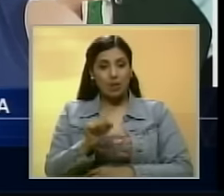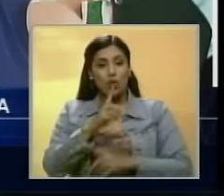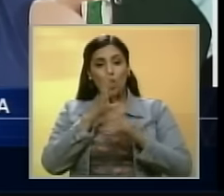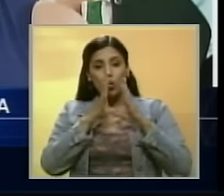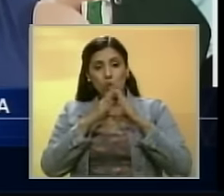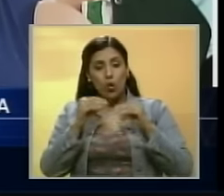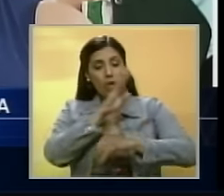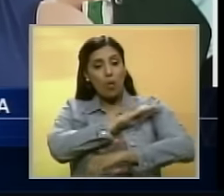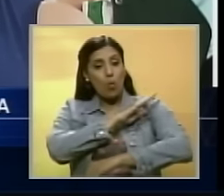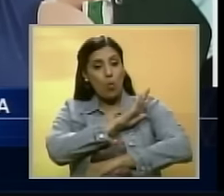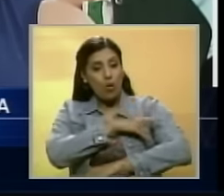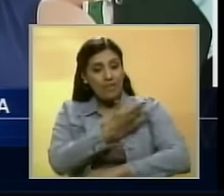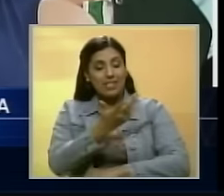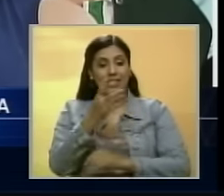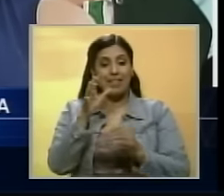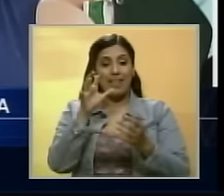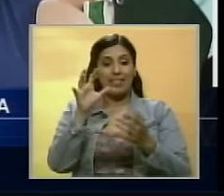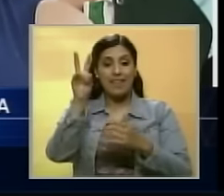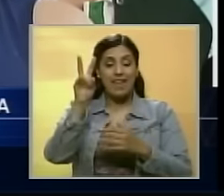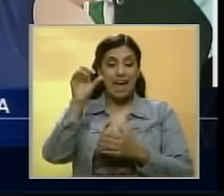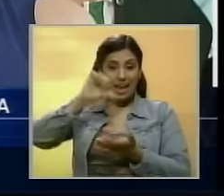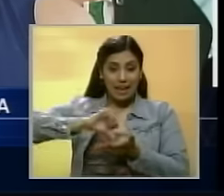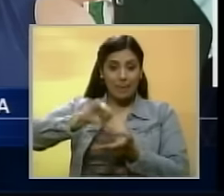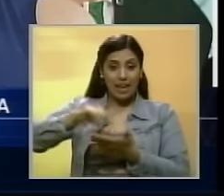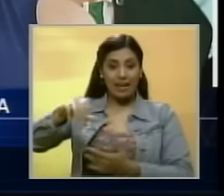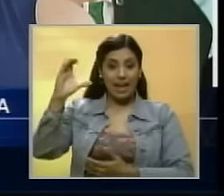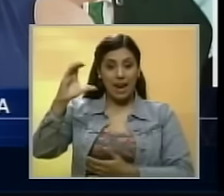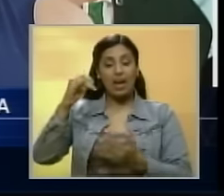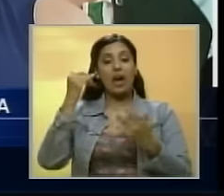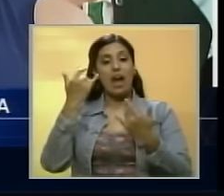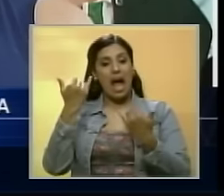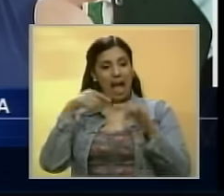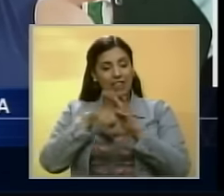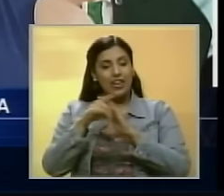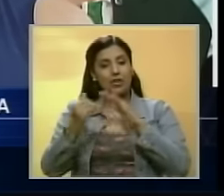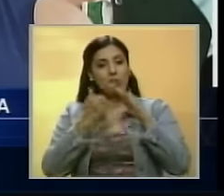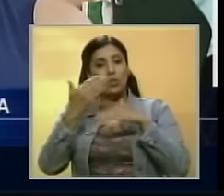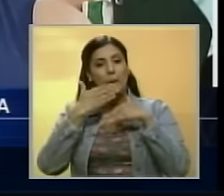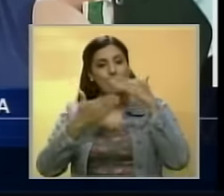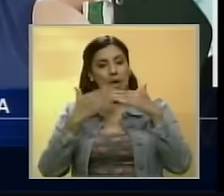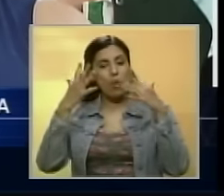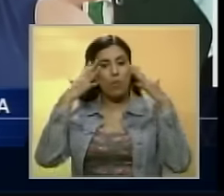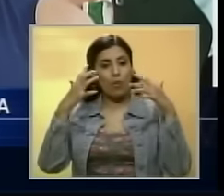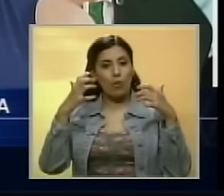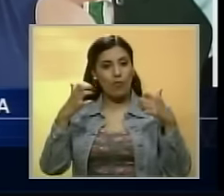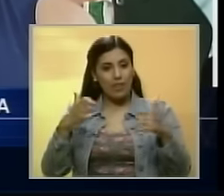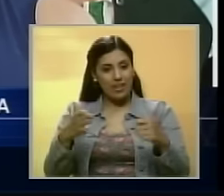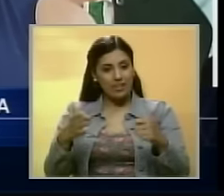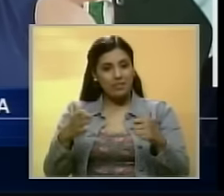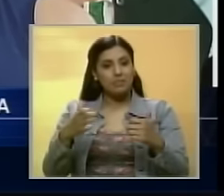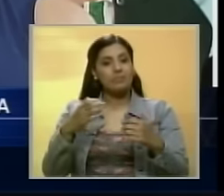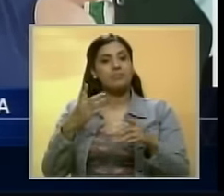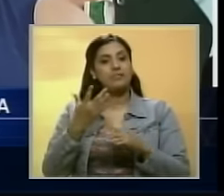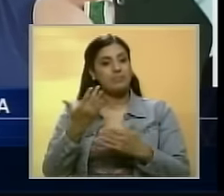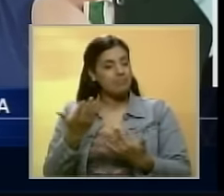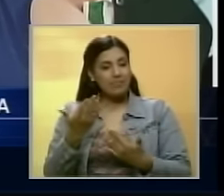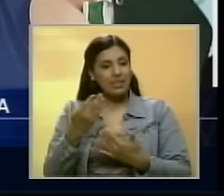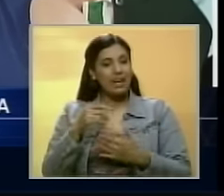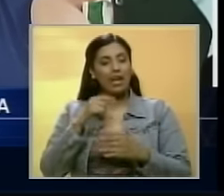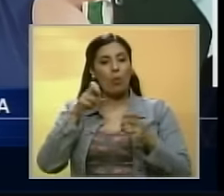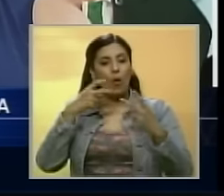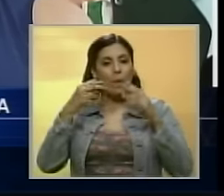todas las universidades de la región capital en la sede del instituto de mejoramiento profesional del magisterio para